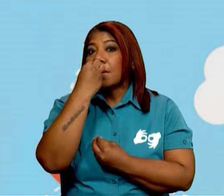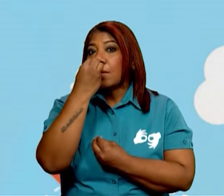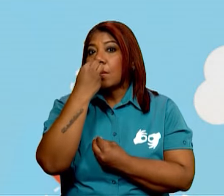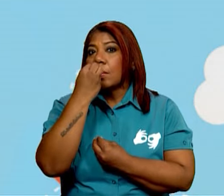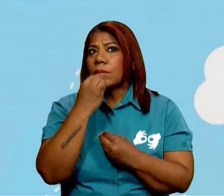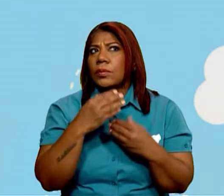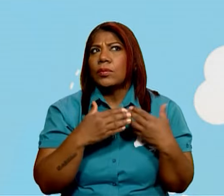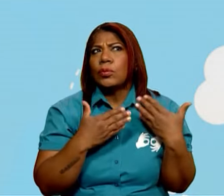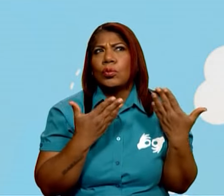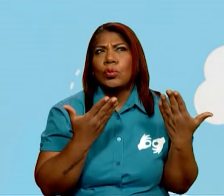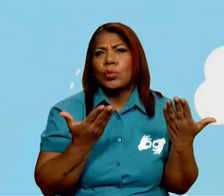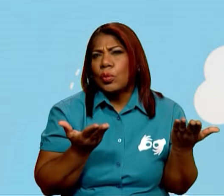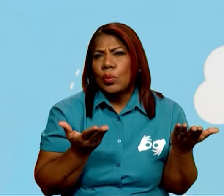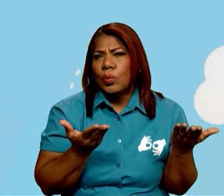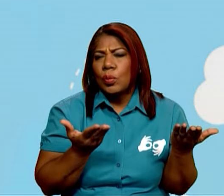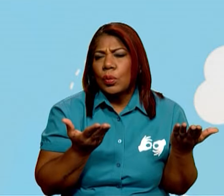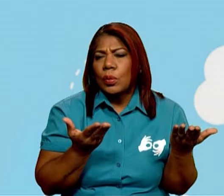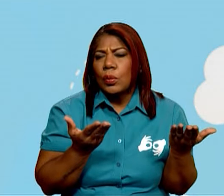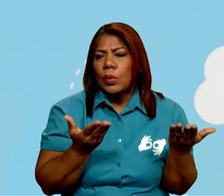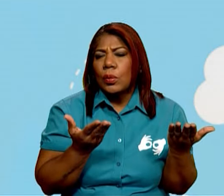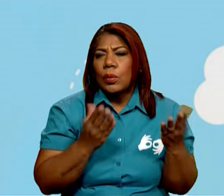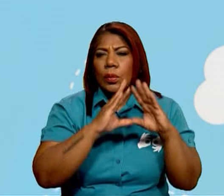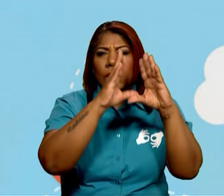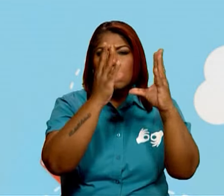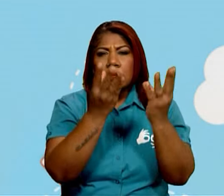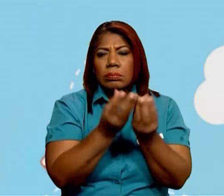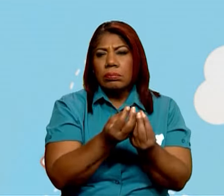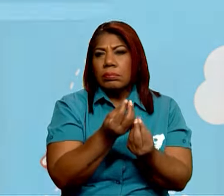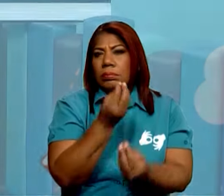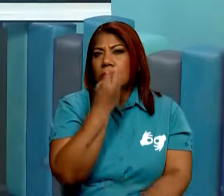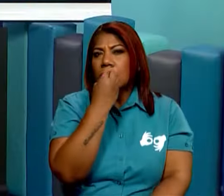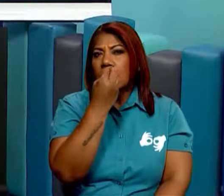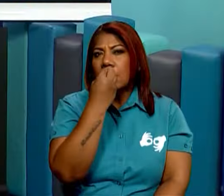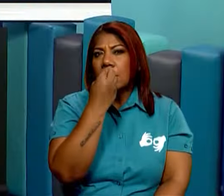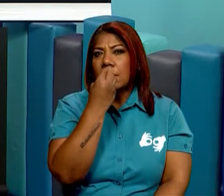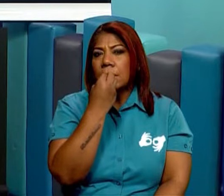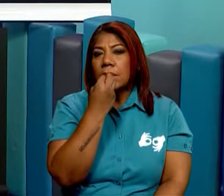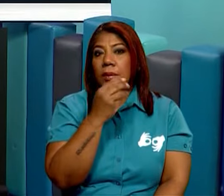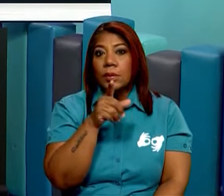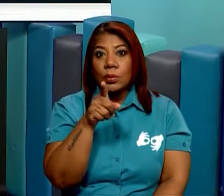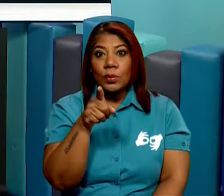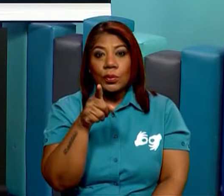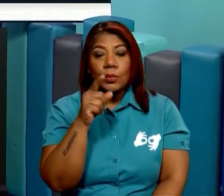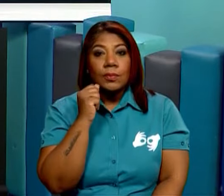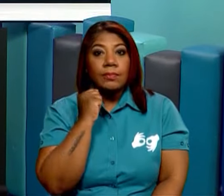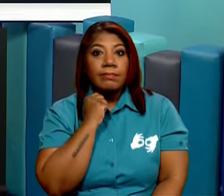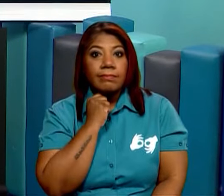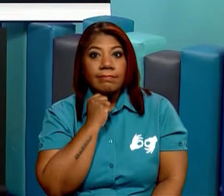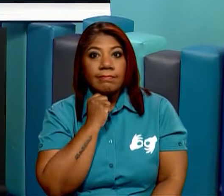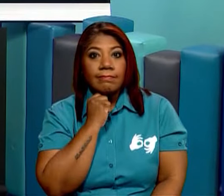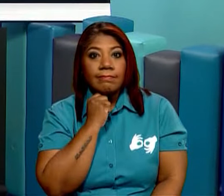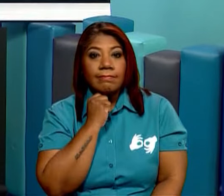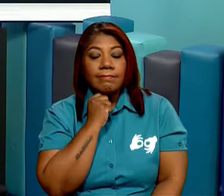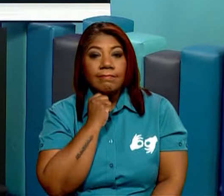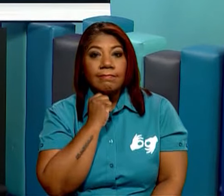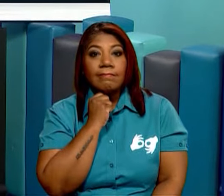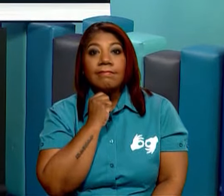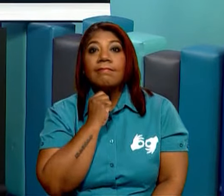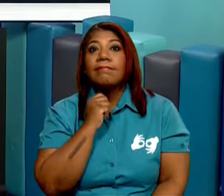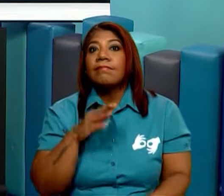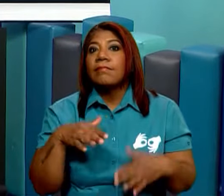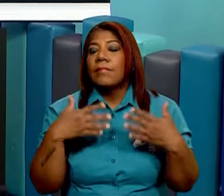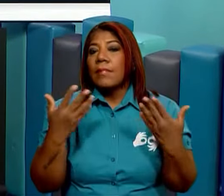de alimentación? A ver, ¿cuál tú crees que sería? A ver, dímelo, dímelo. ¿Cuál sería ese cómo se nutren